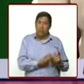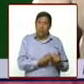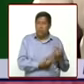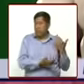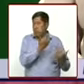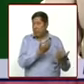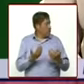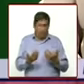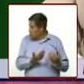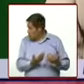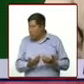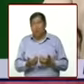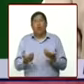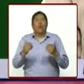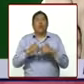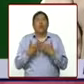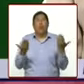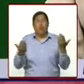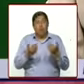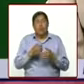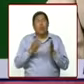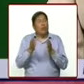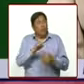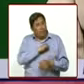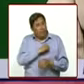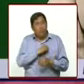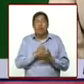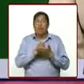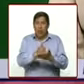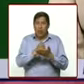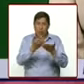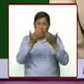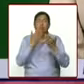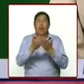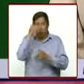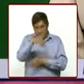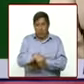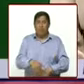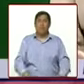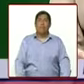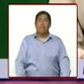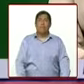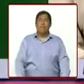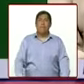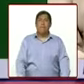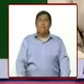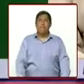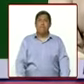Igual apelamos, por favor, para que puedan ayudar a la población de Xiamas. Gracias, buenas noches.